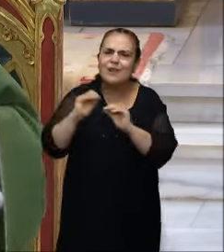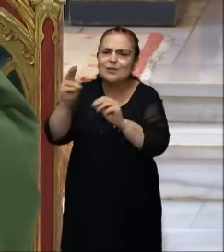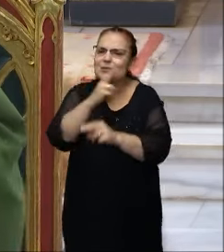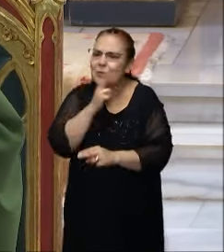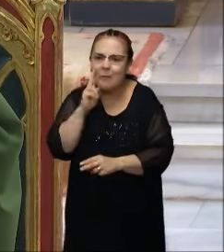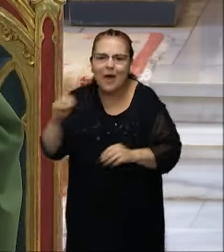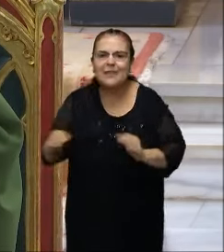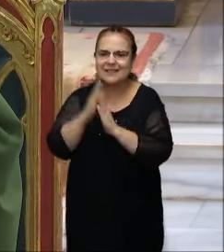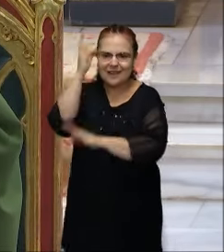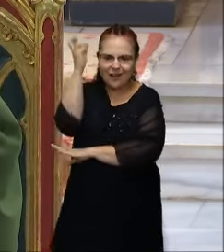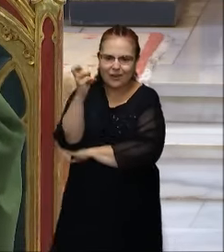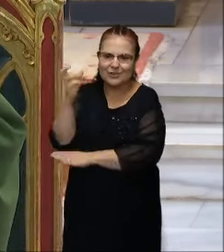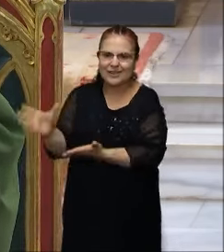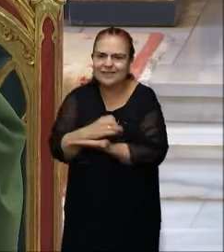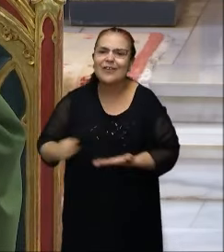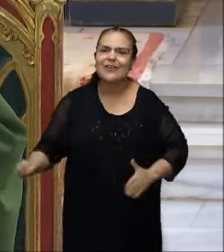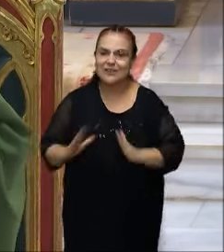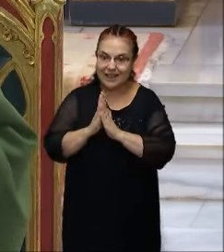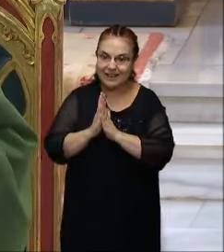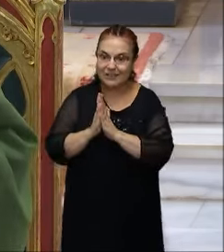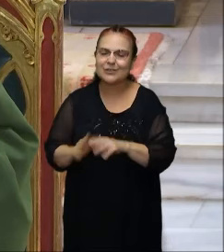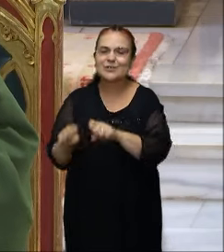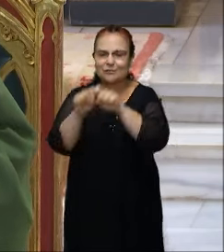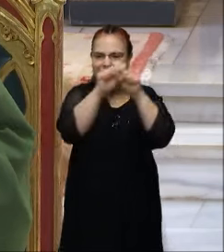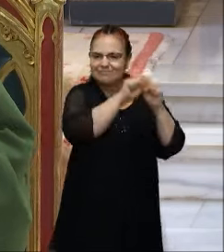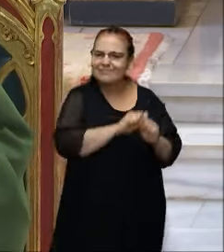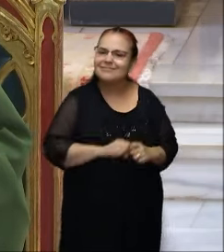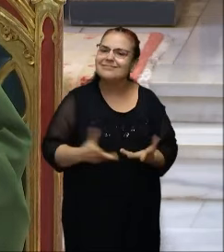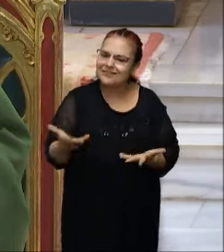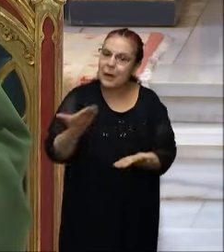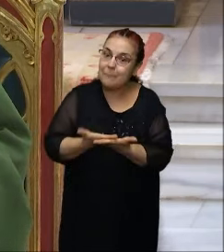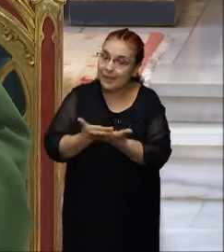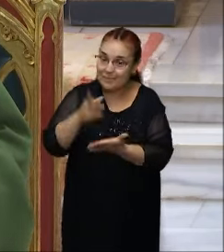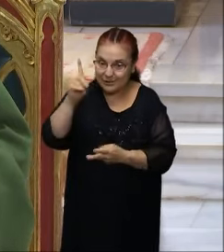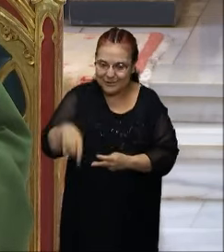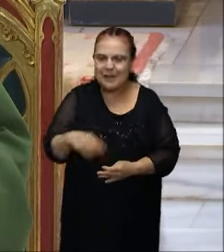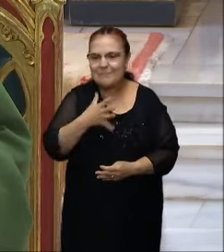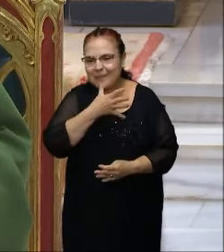todos nuestros santos que nos protegen, que ellos nos protejan, y se lo pedimos también ahora